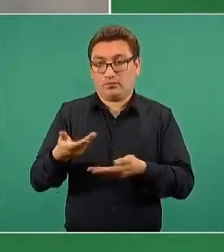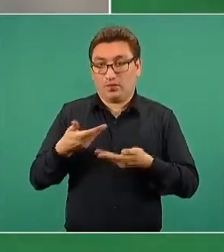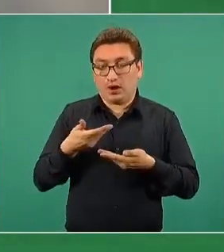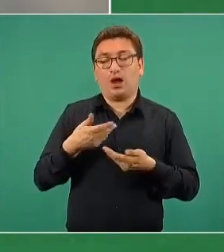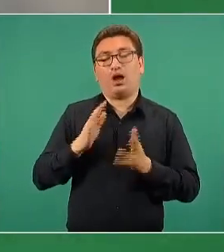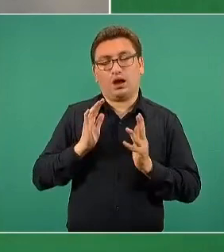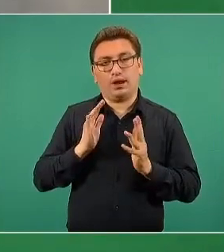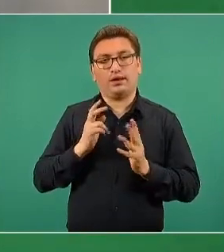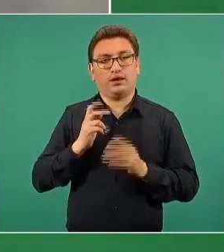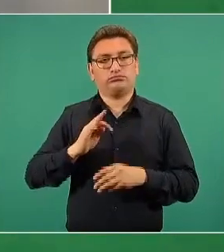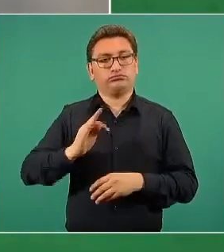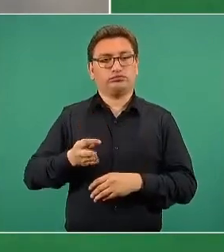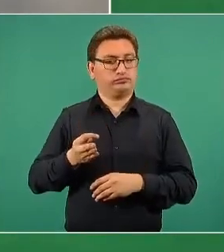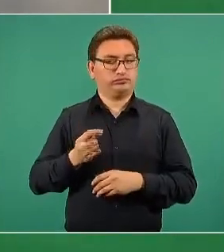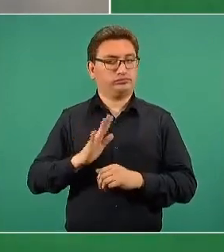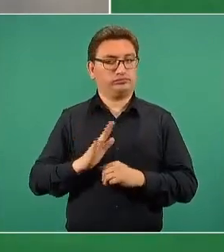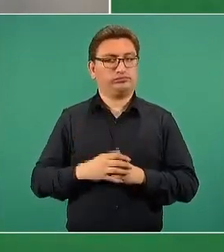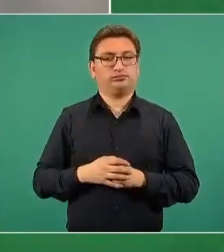ofrecer en